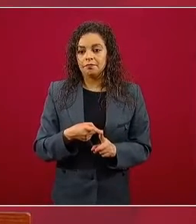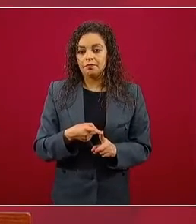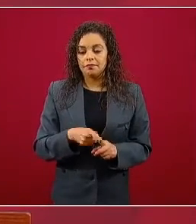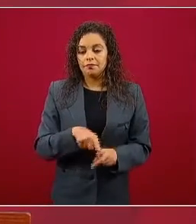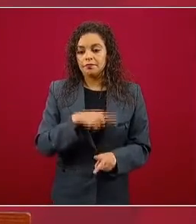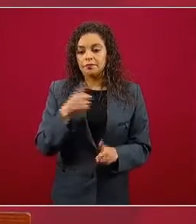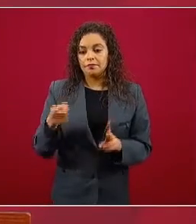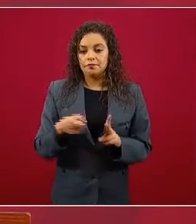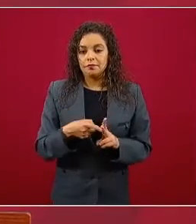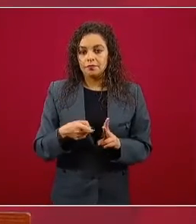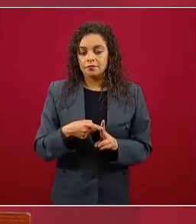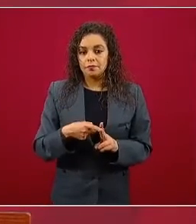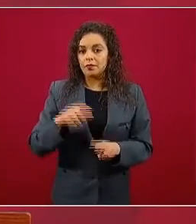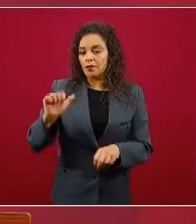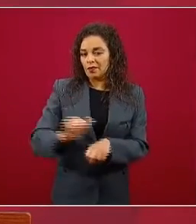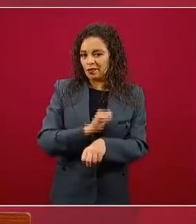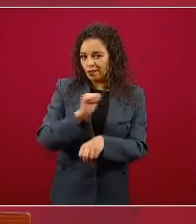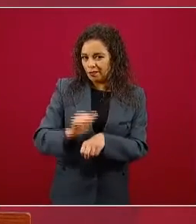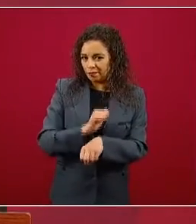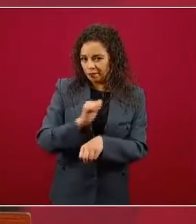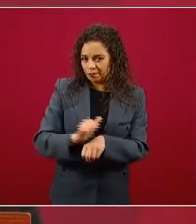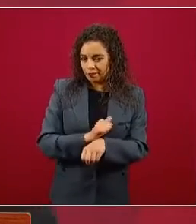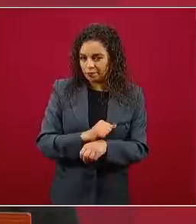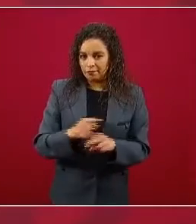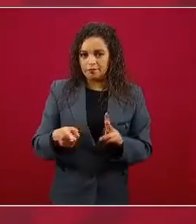la industria automotriz,